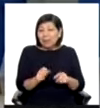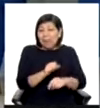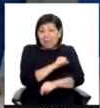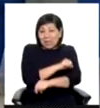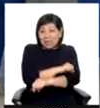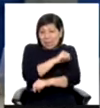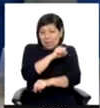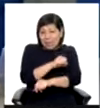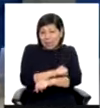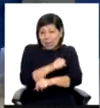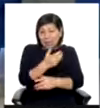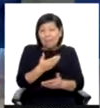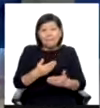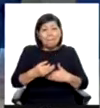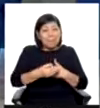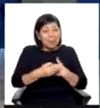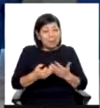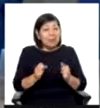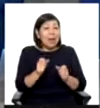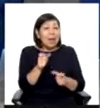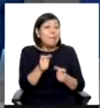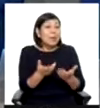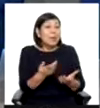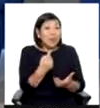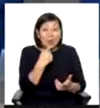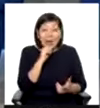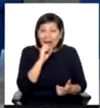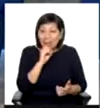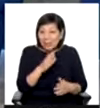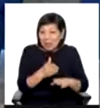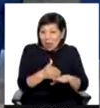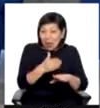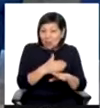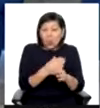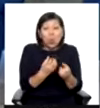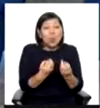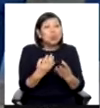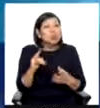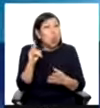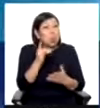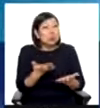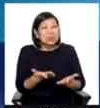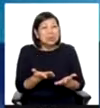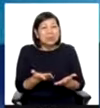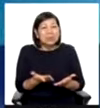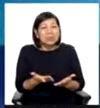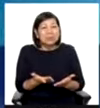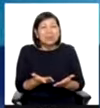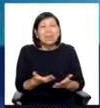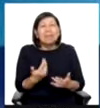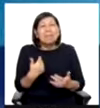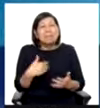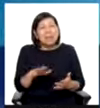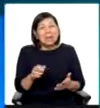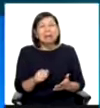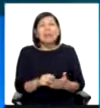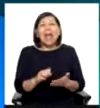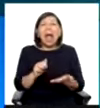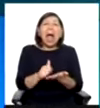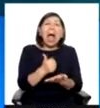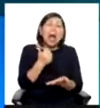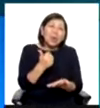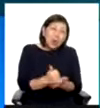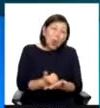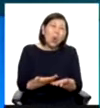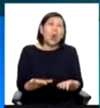sierra, sobre todo en el área rural, pues la gente, como tú lo has comentado, mucho usa los carbohidratos, el arroz,